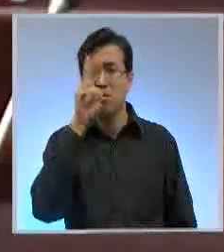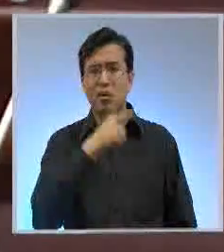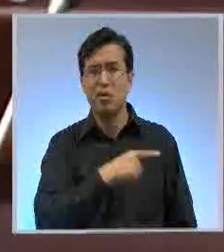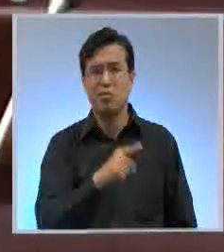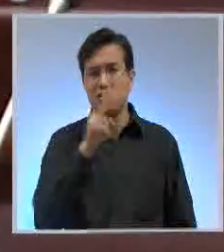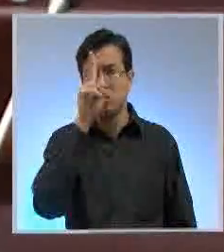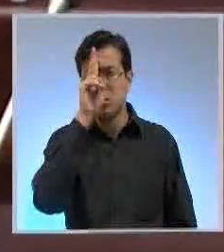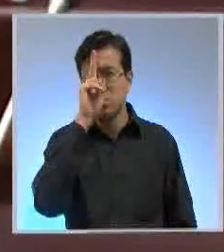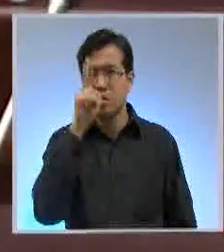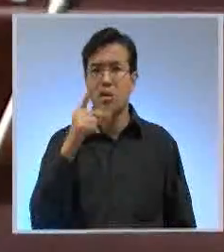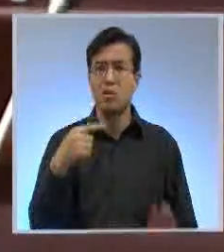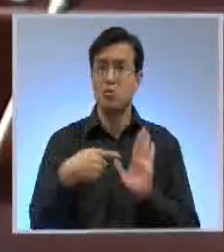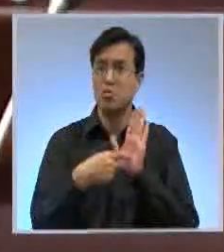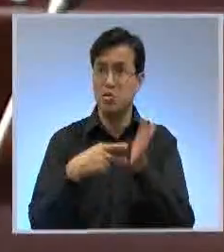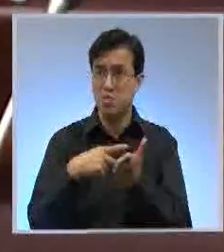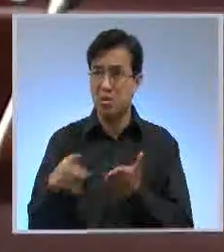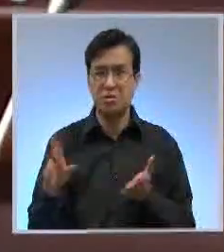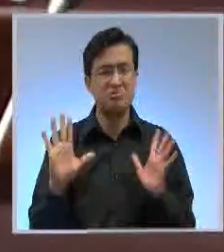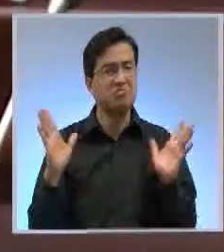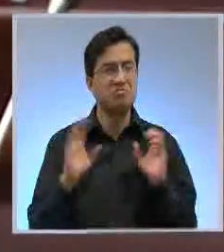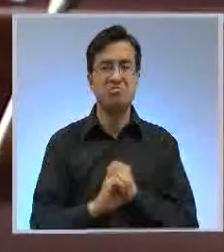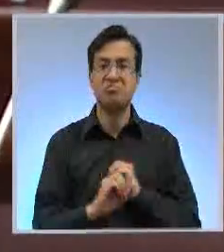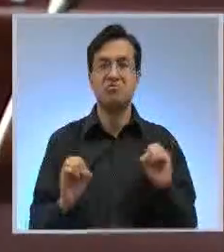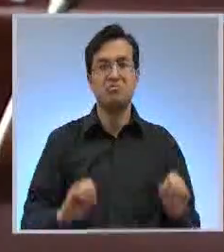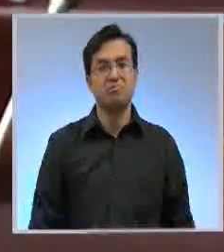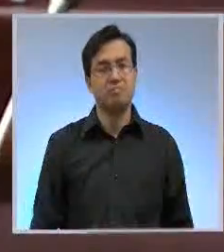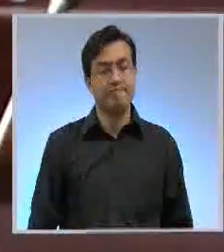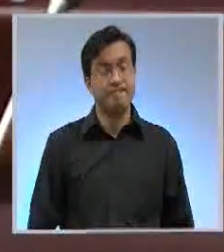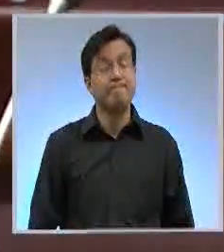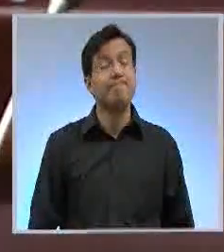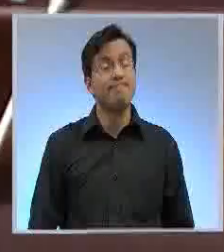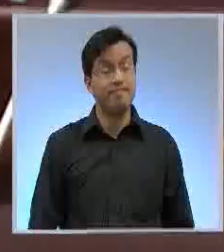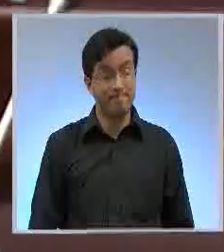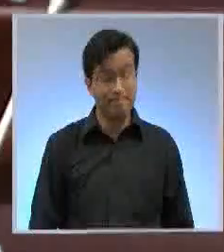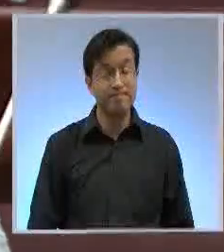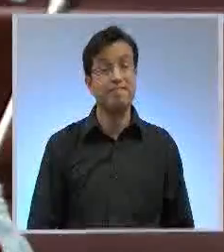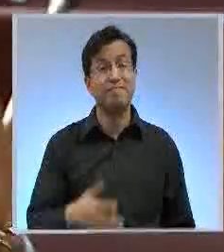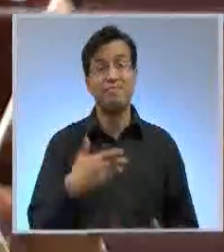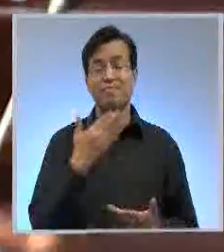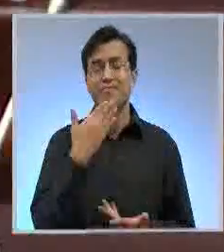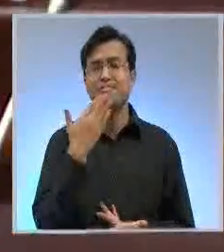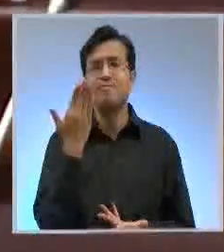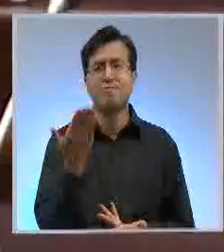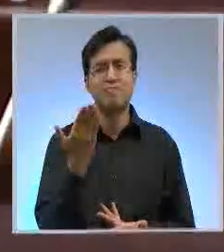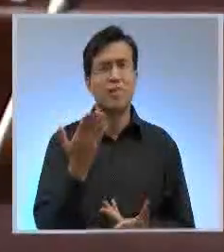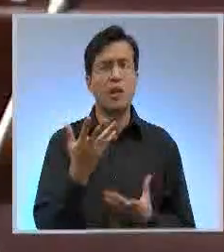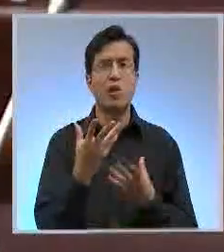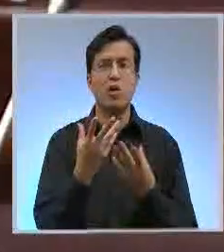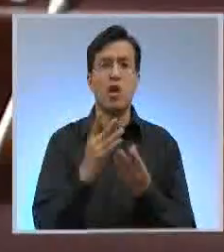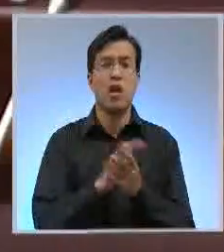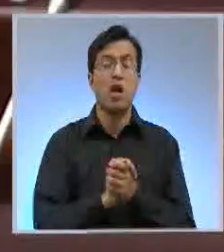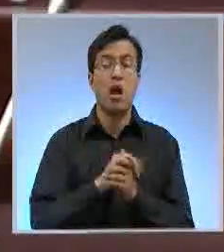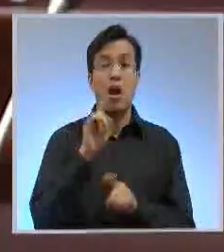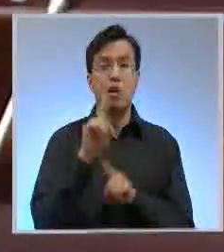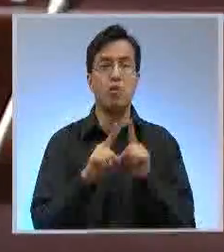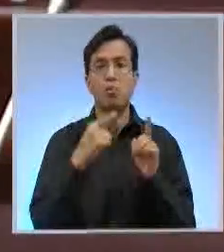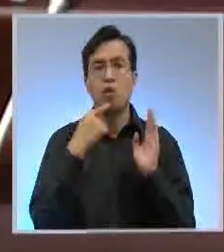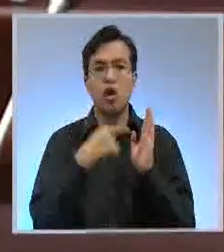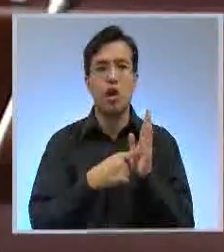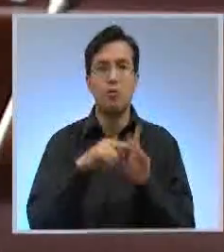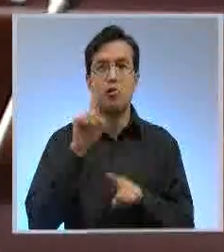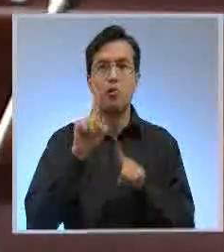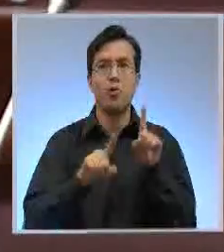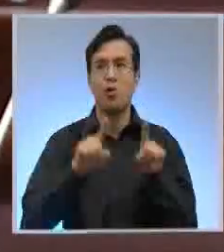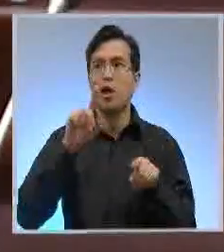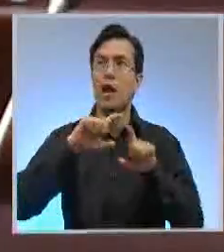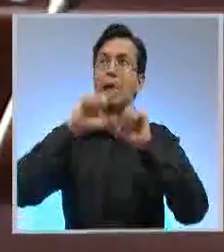hacerlo a partir de fijar claramente unos techos y unos límites en el manejo de herencia, sobre